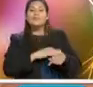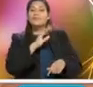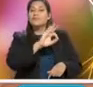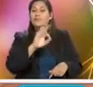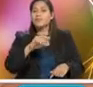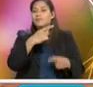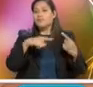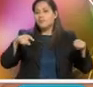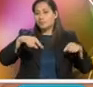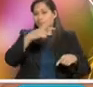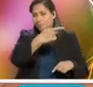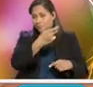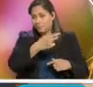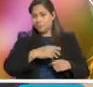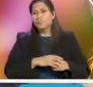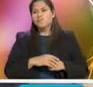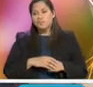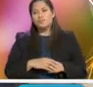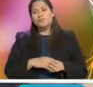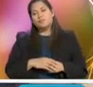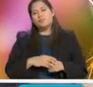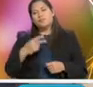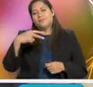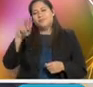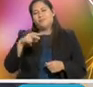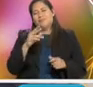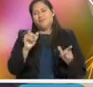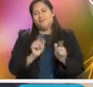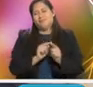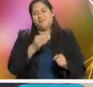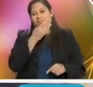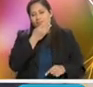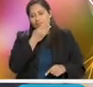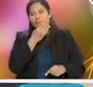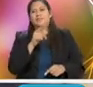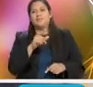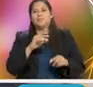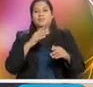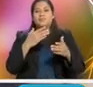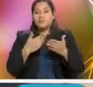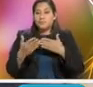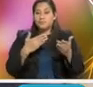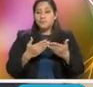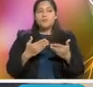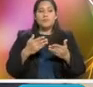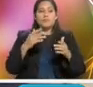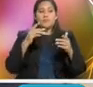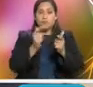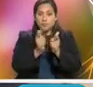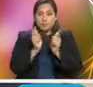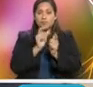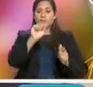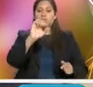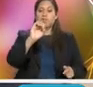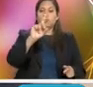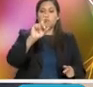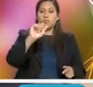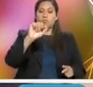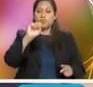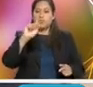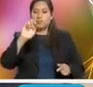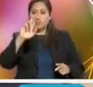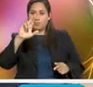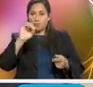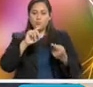nuestro país, ¿no? Fue de ida y de vuelta. Los avances tecnológicos permitieron que llegaran grupos tan buenos como Soda Stereo, como los